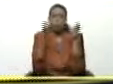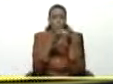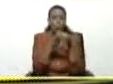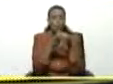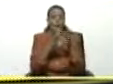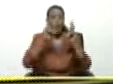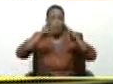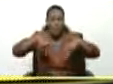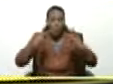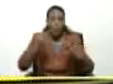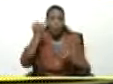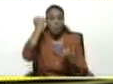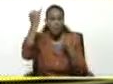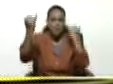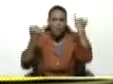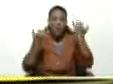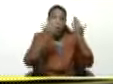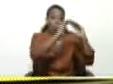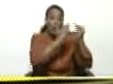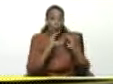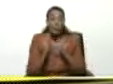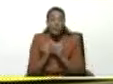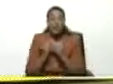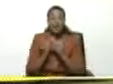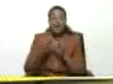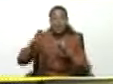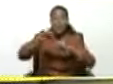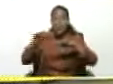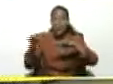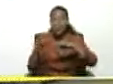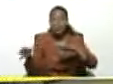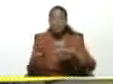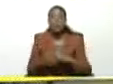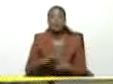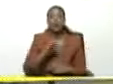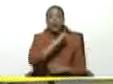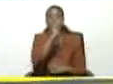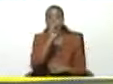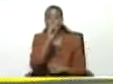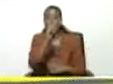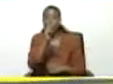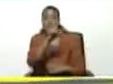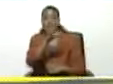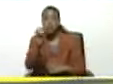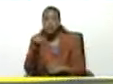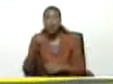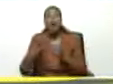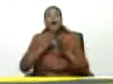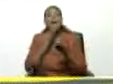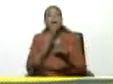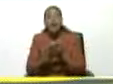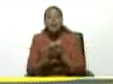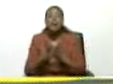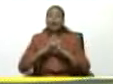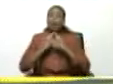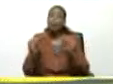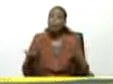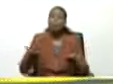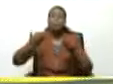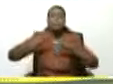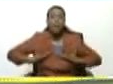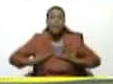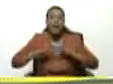La Vanguardia los comuneros y comuneras del municipio sotillo estamos haciendo acto de presencia para darle gracias por todo